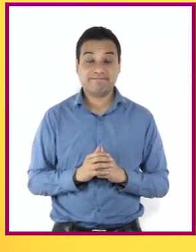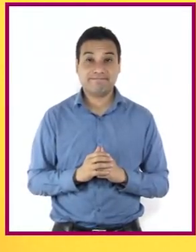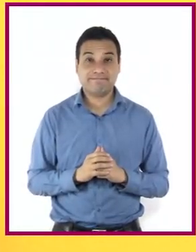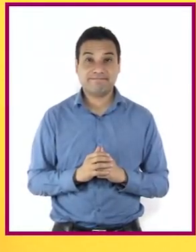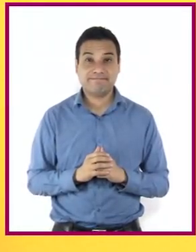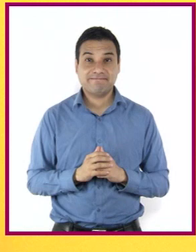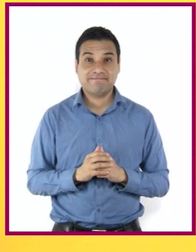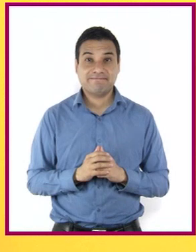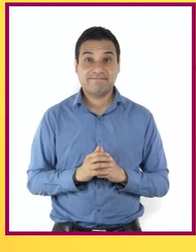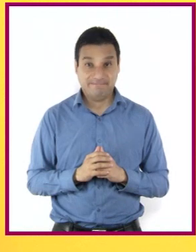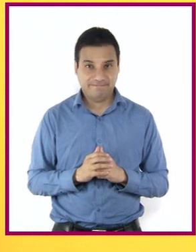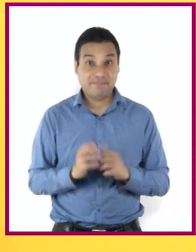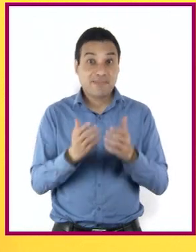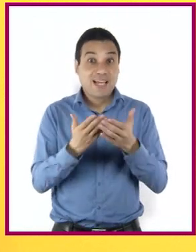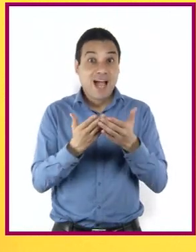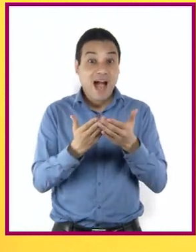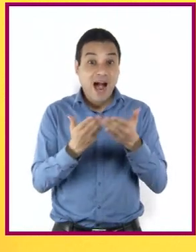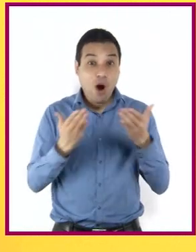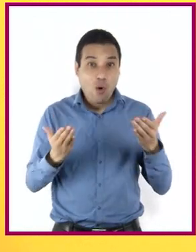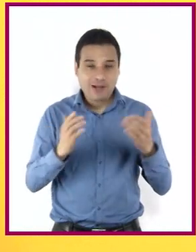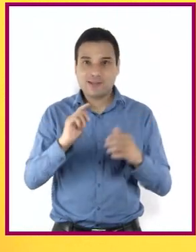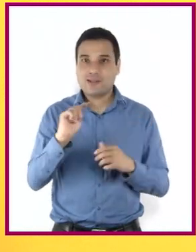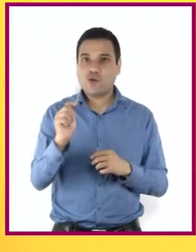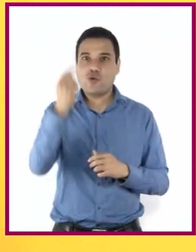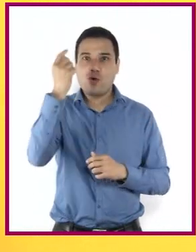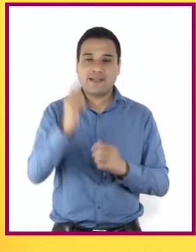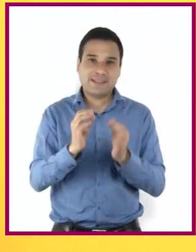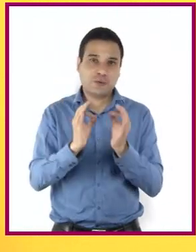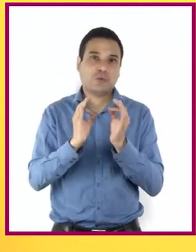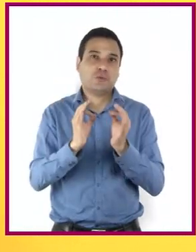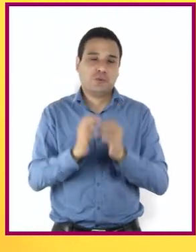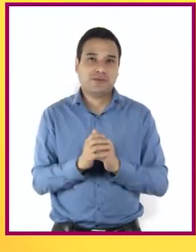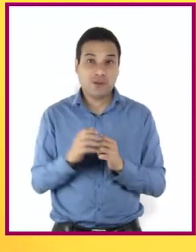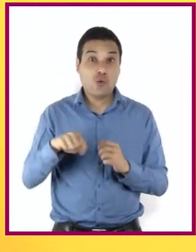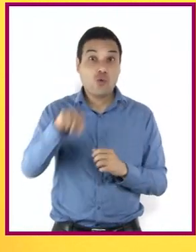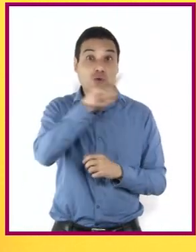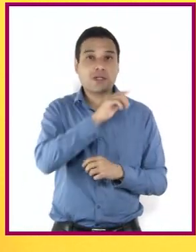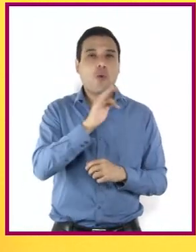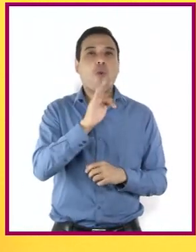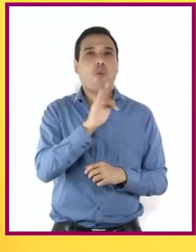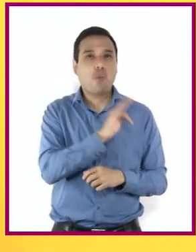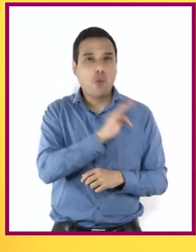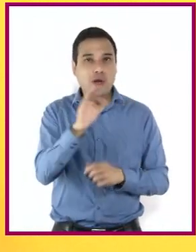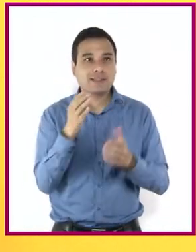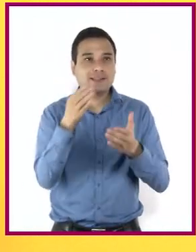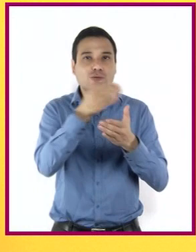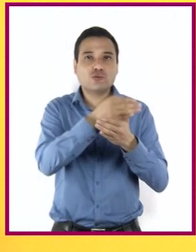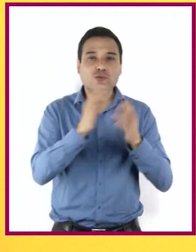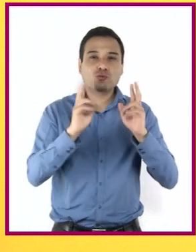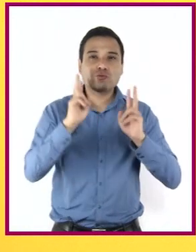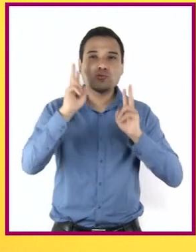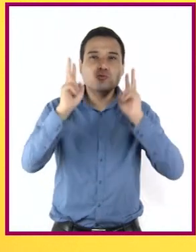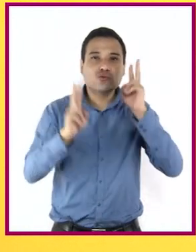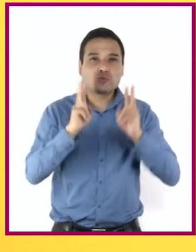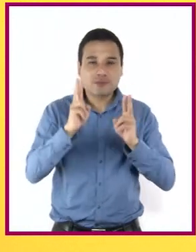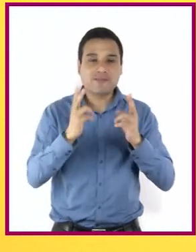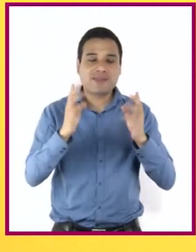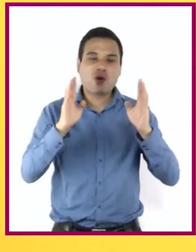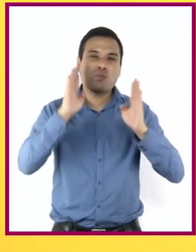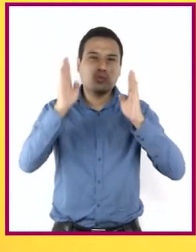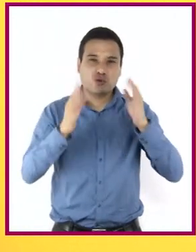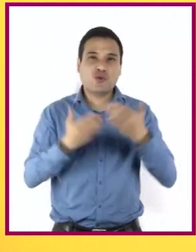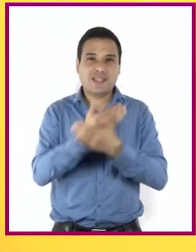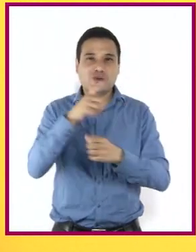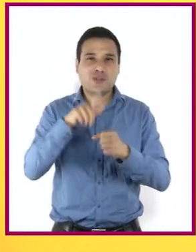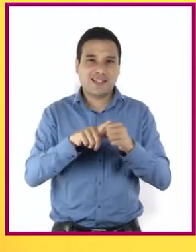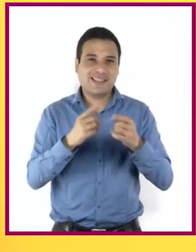ventajas de la tecnología, ustedes pueden hacer una visita virtual al Museo Nacional de Historia